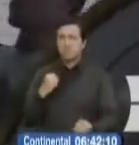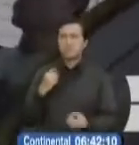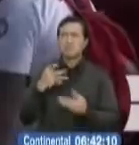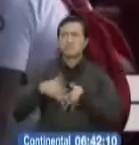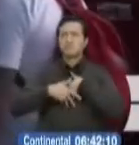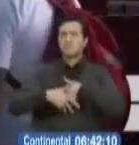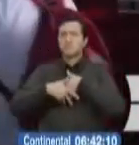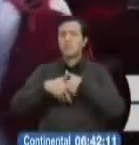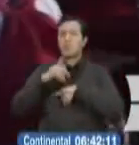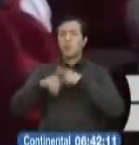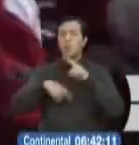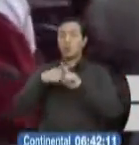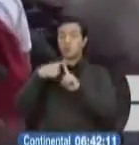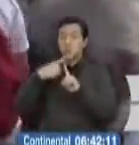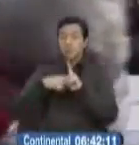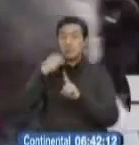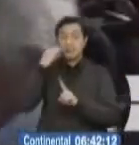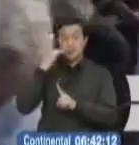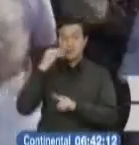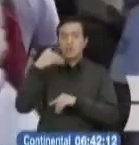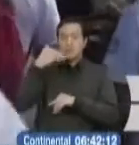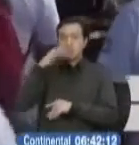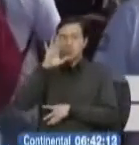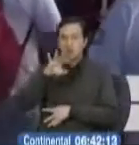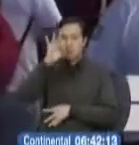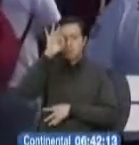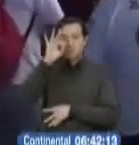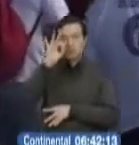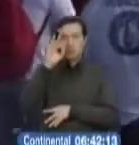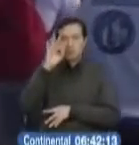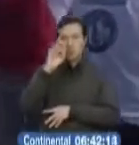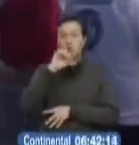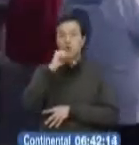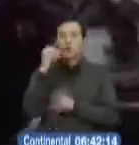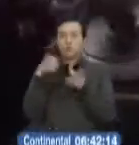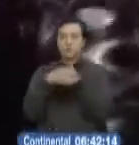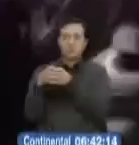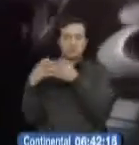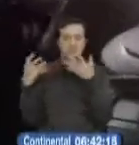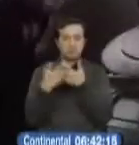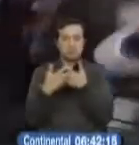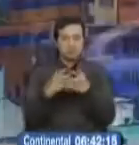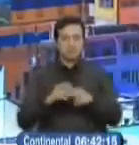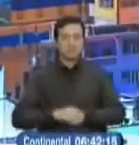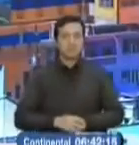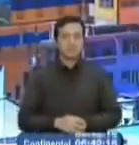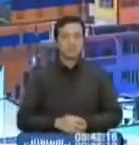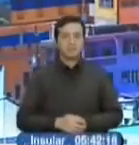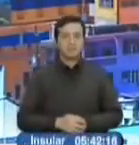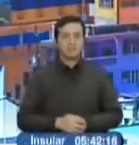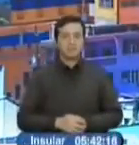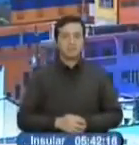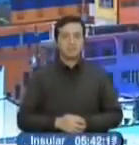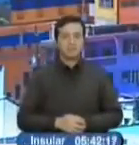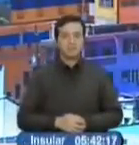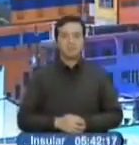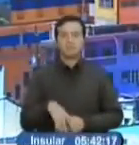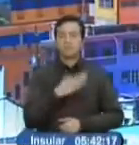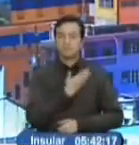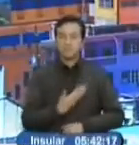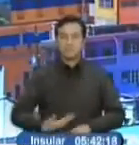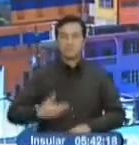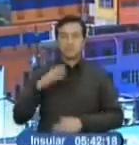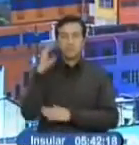se realizará este mes y que la fecha está por definirse junto a otros sindicatos los presidentes de colombia